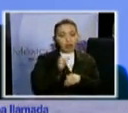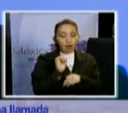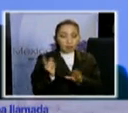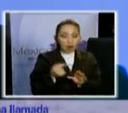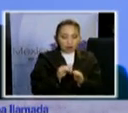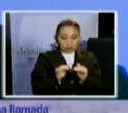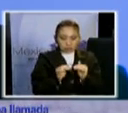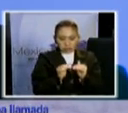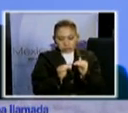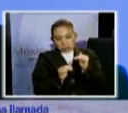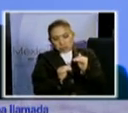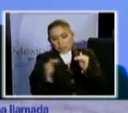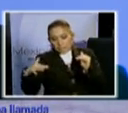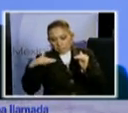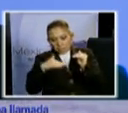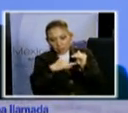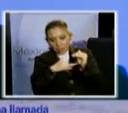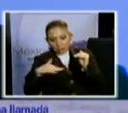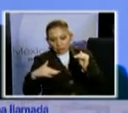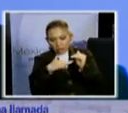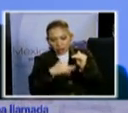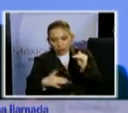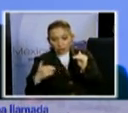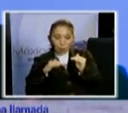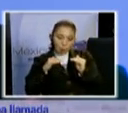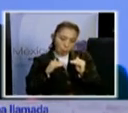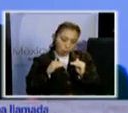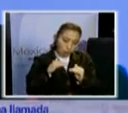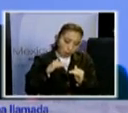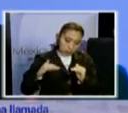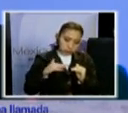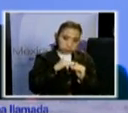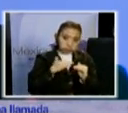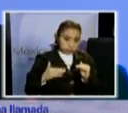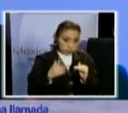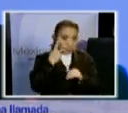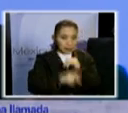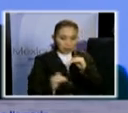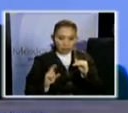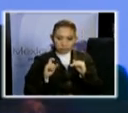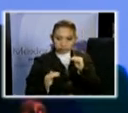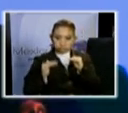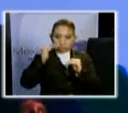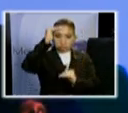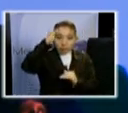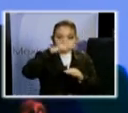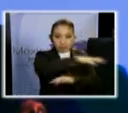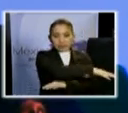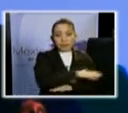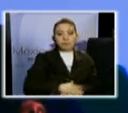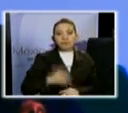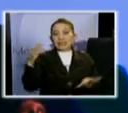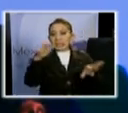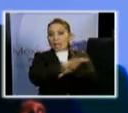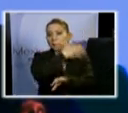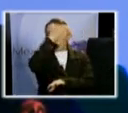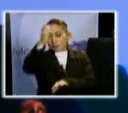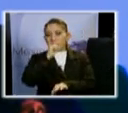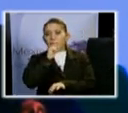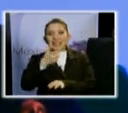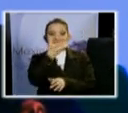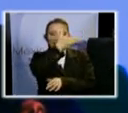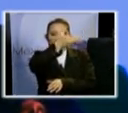por arriba del nivel del mar o en algunos casos por debajo del nivel del mar. El impacto del cambio climático también se siente en